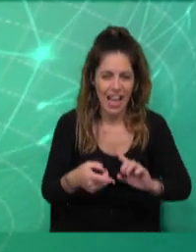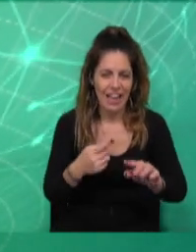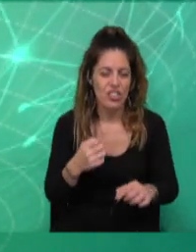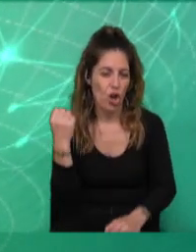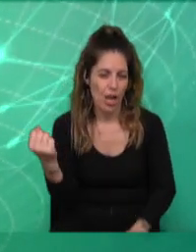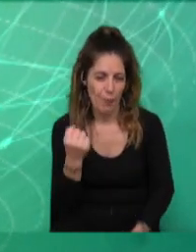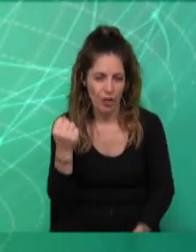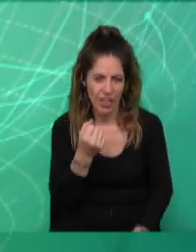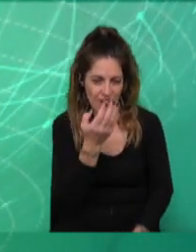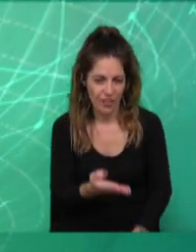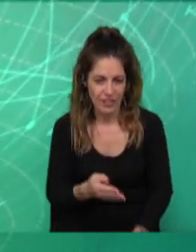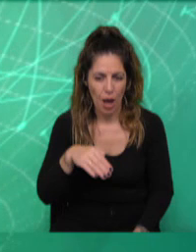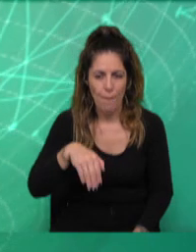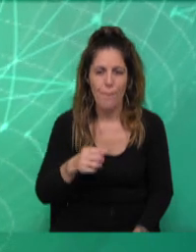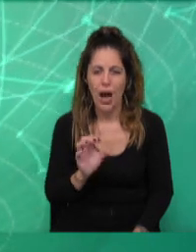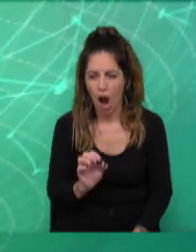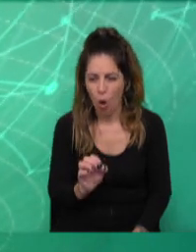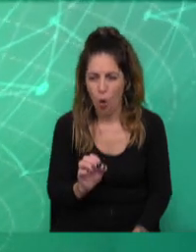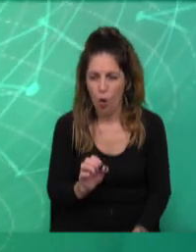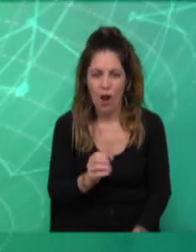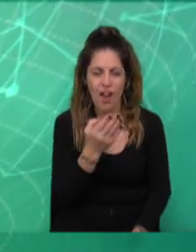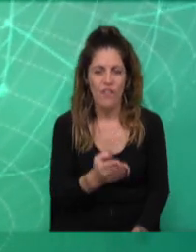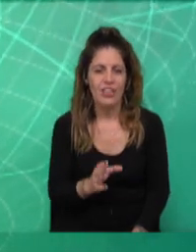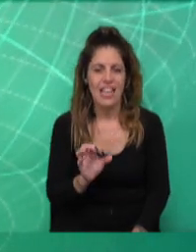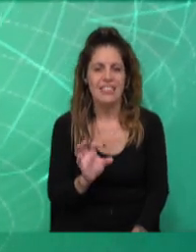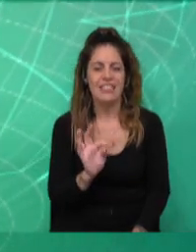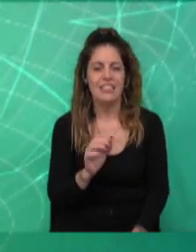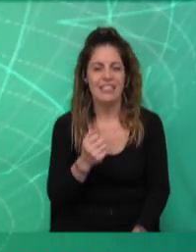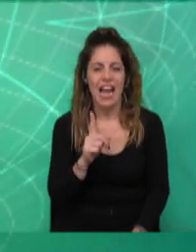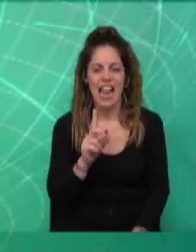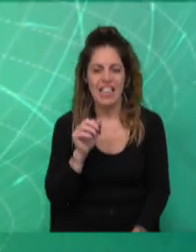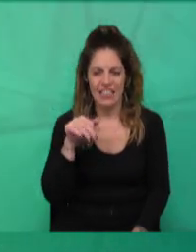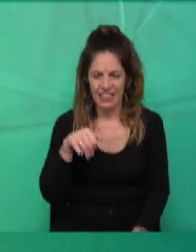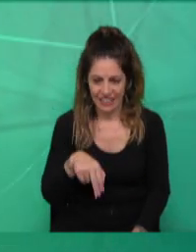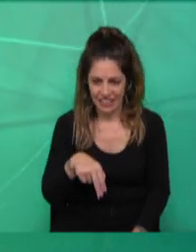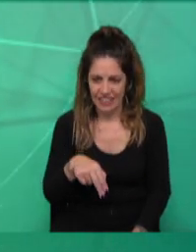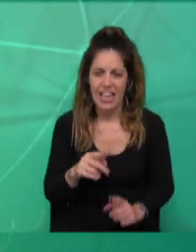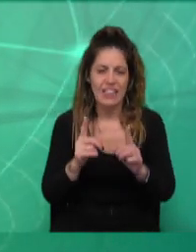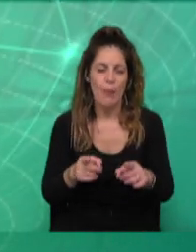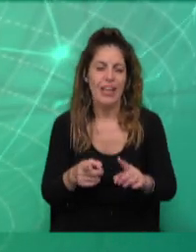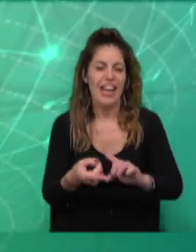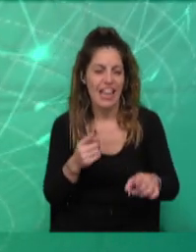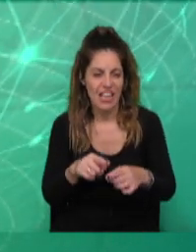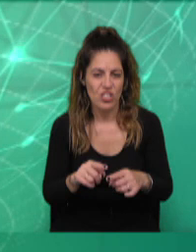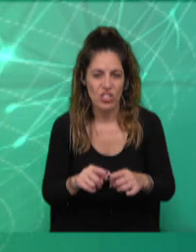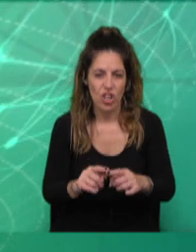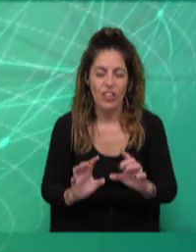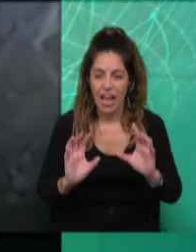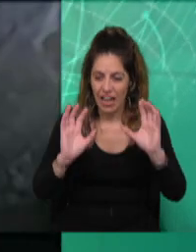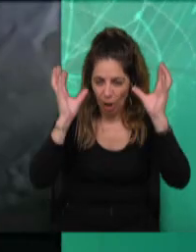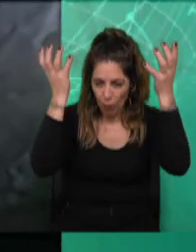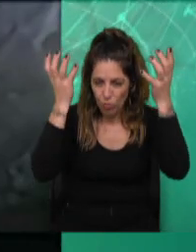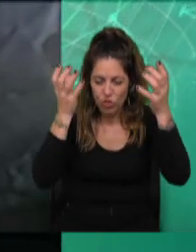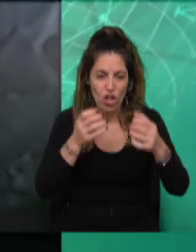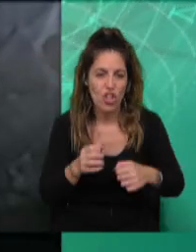importancia la figura de Mao a la figura incluso de stalin con respecto al al curso de la Revolución socialista